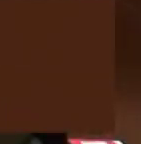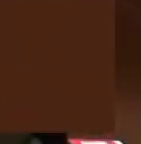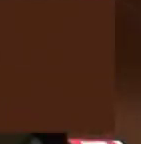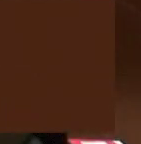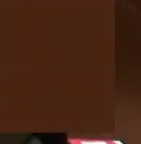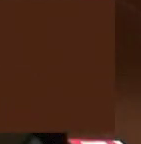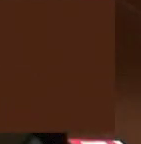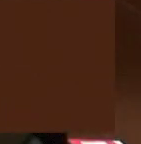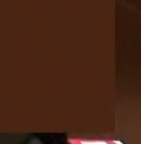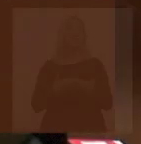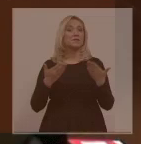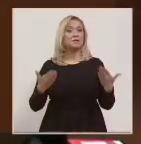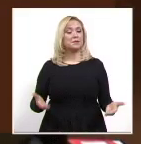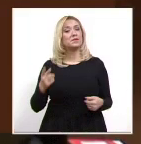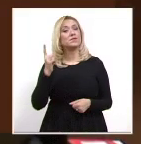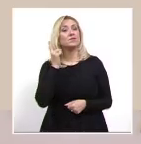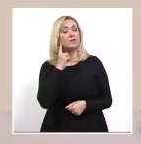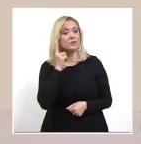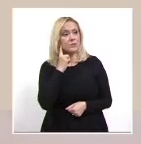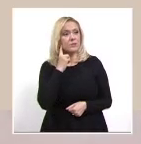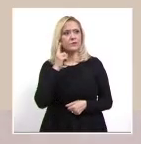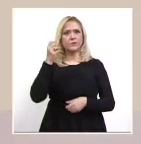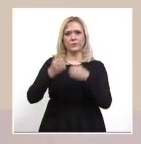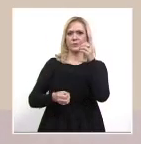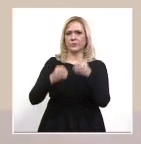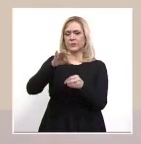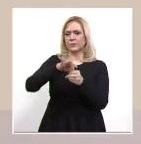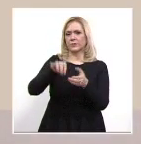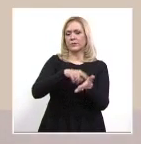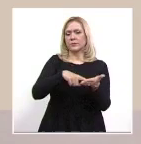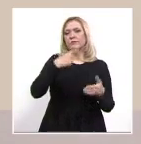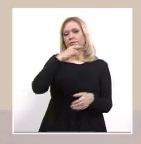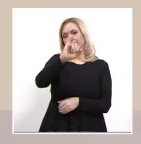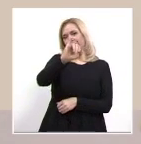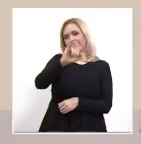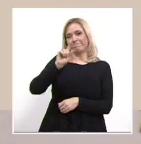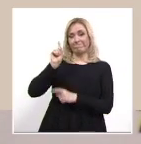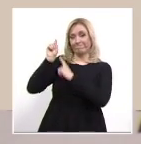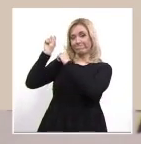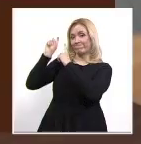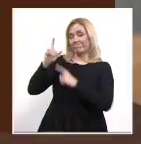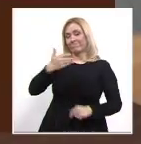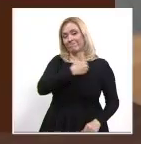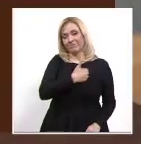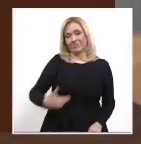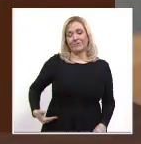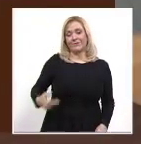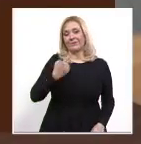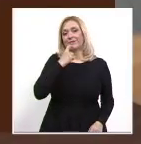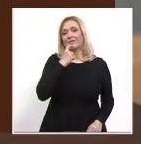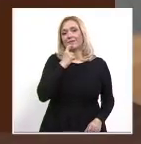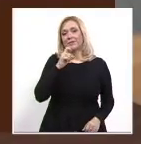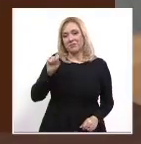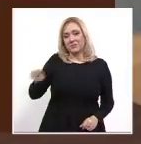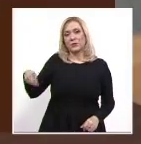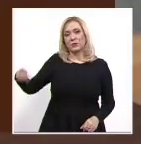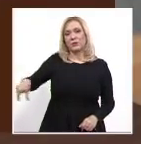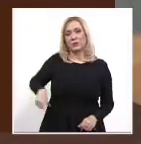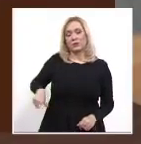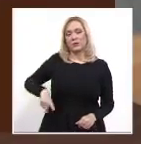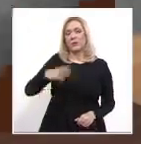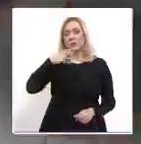Más adelante, confirma el Tribunal Electoral que el presidente de la República usó fondos públicos con